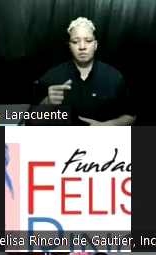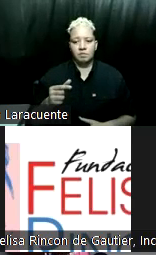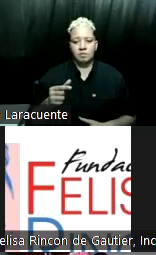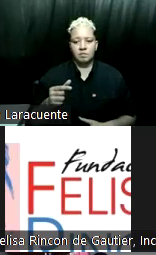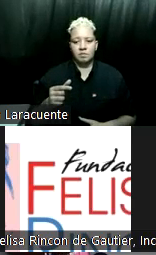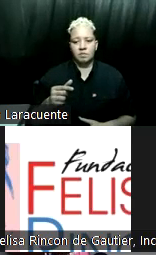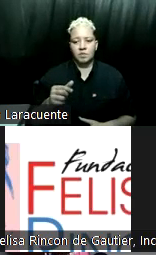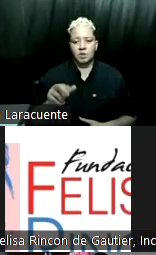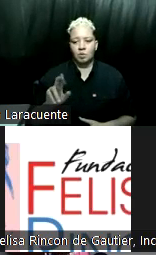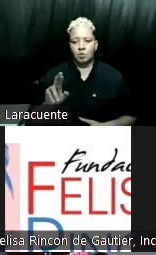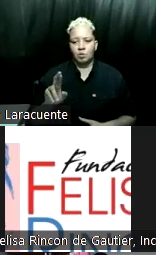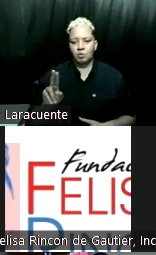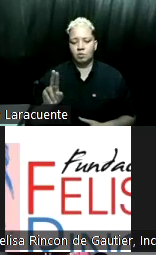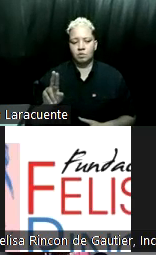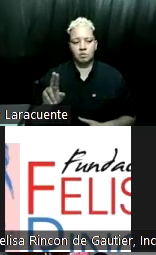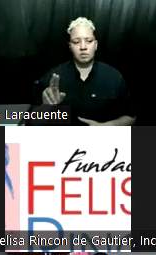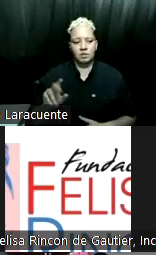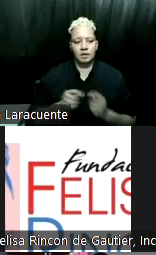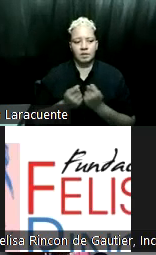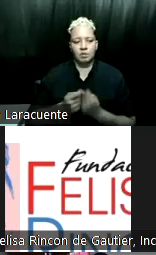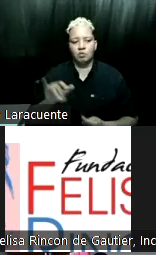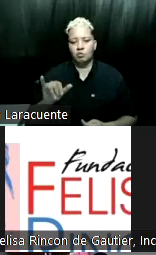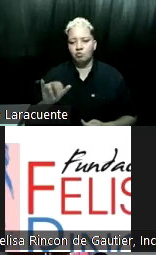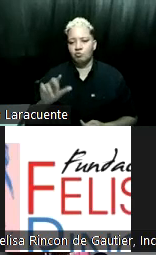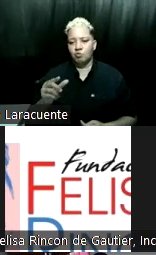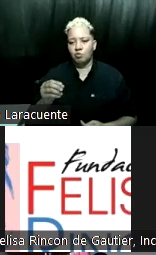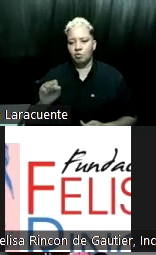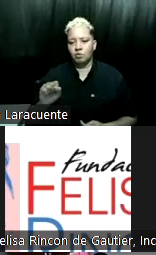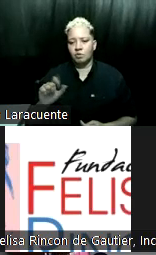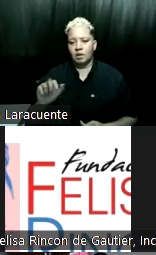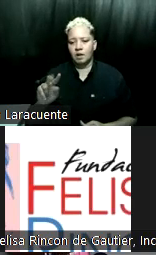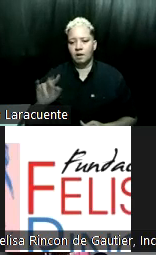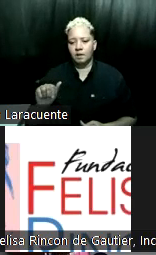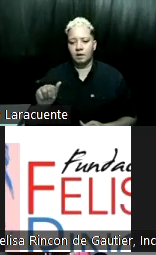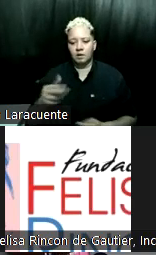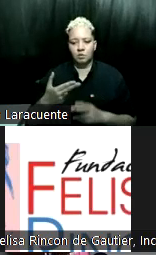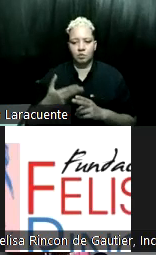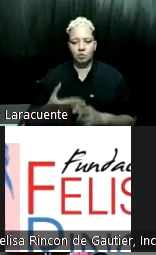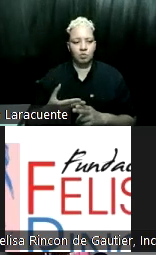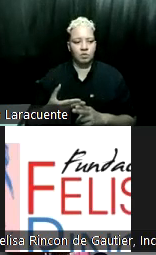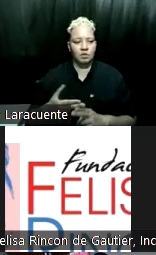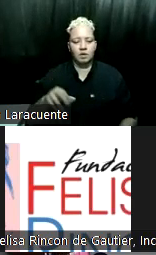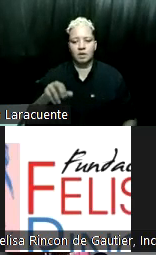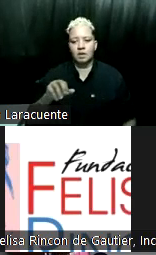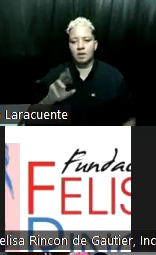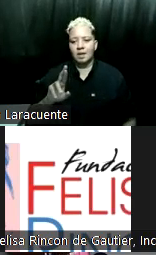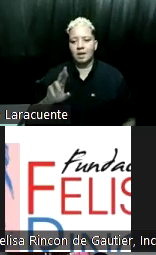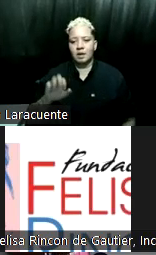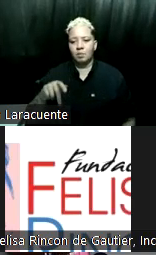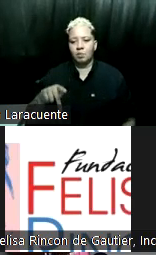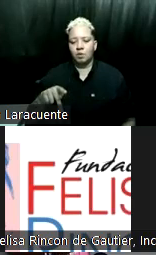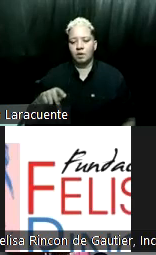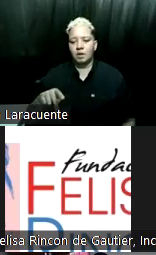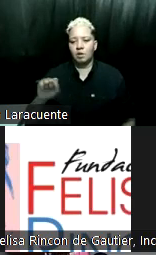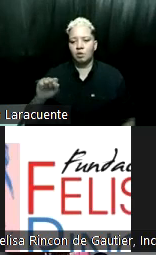Santori era el equipo de Yugoslavia, cuyo nombre oficial era la República Socialista